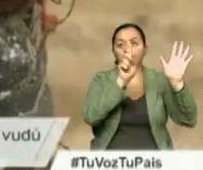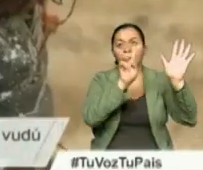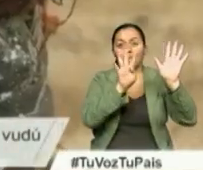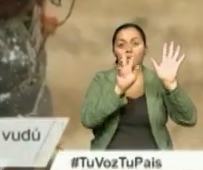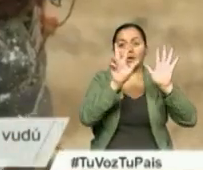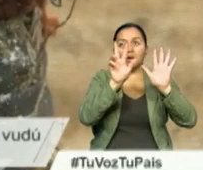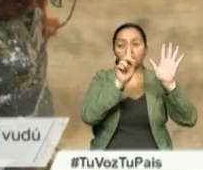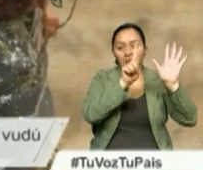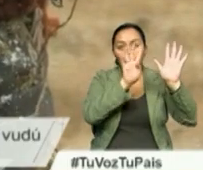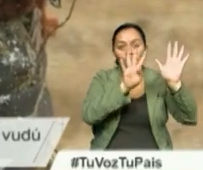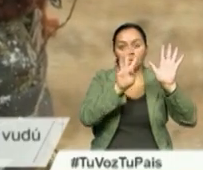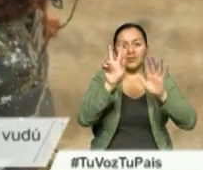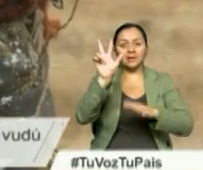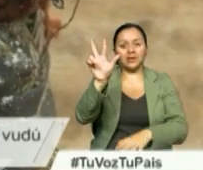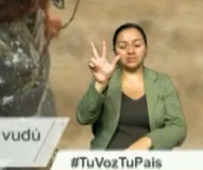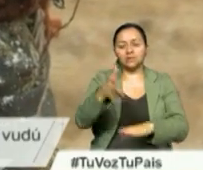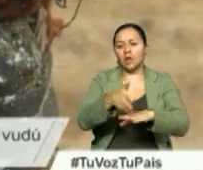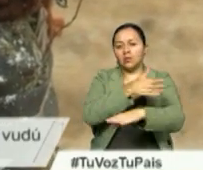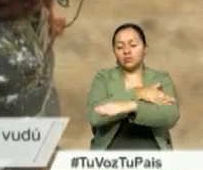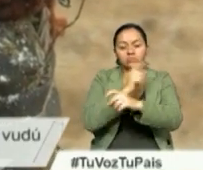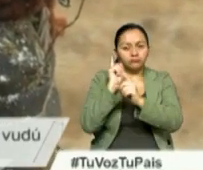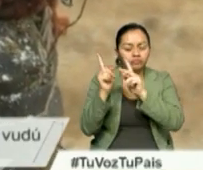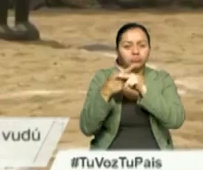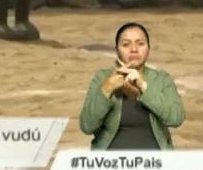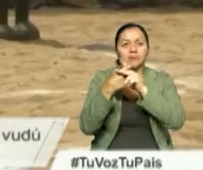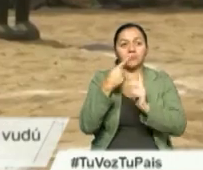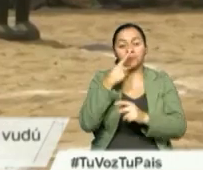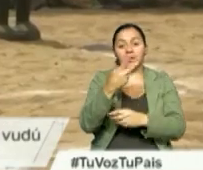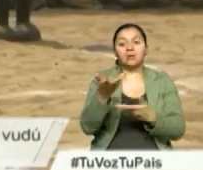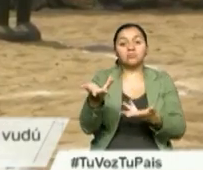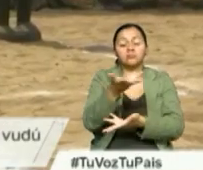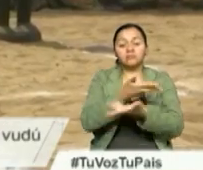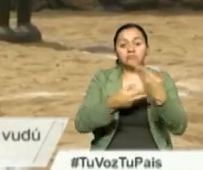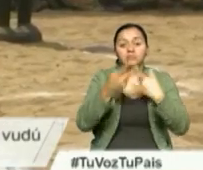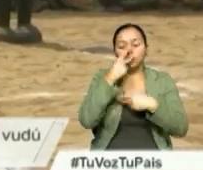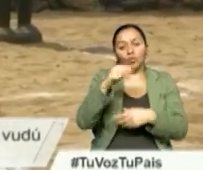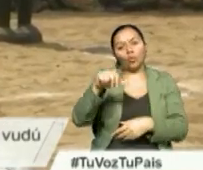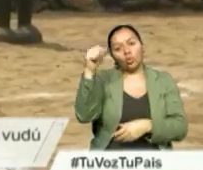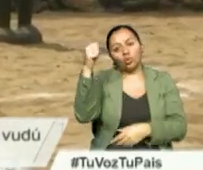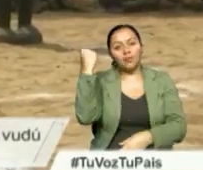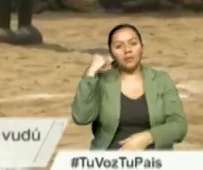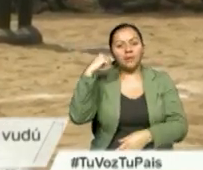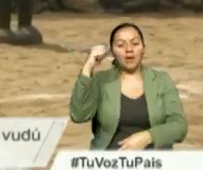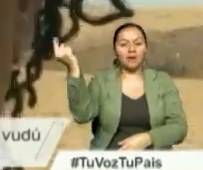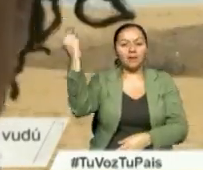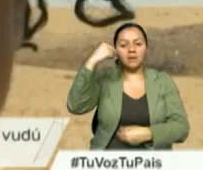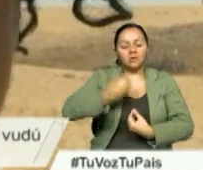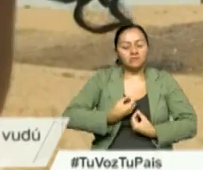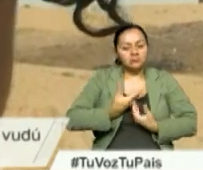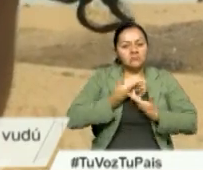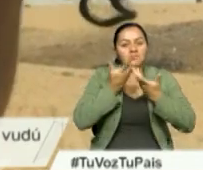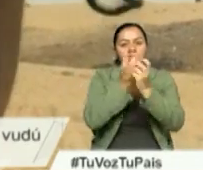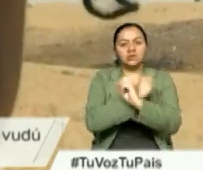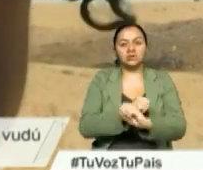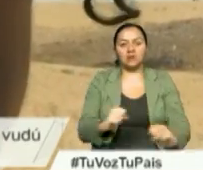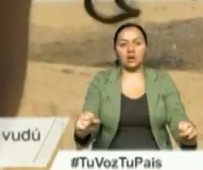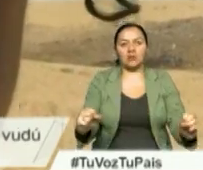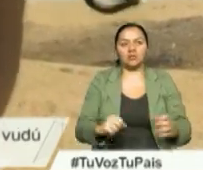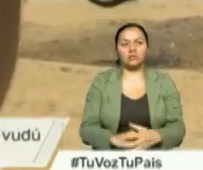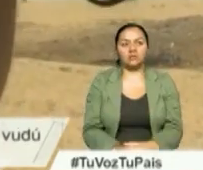Vienen visitantes de todo el mundo, muchos a la búsqueda de sus ancestros, otros en un viaje espiritual.